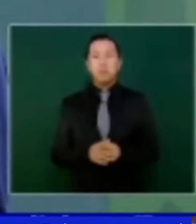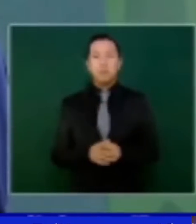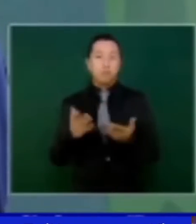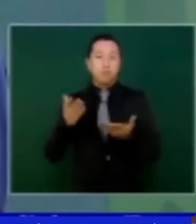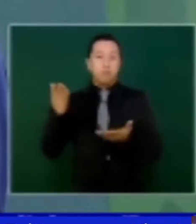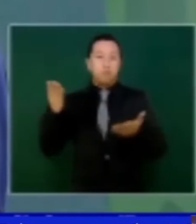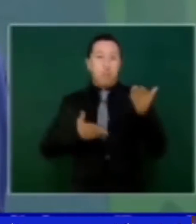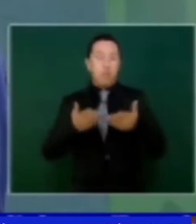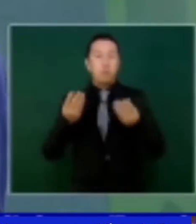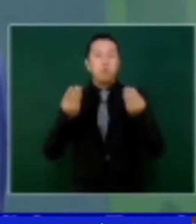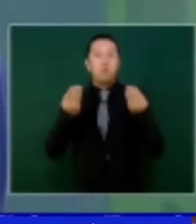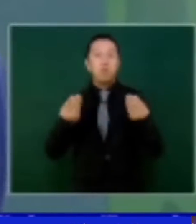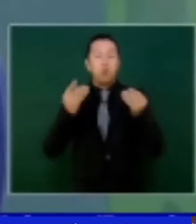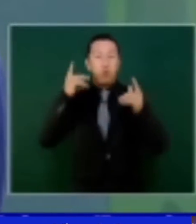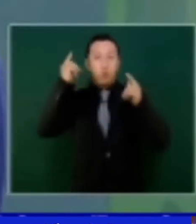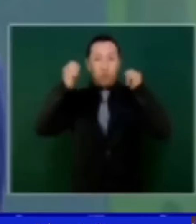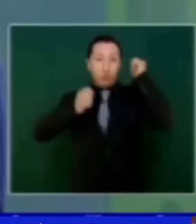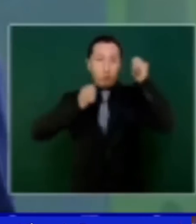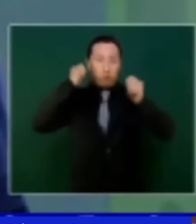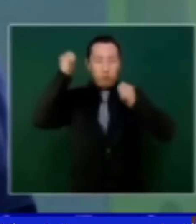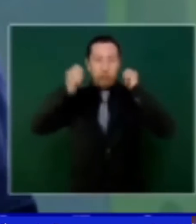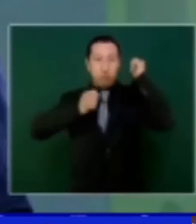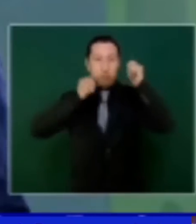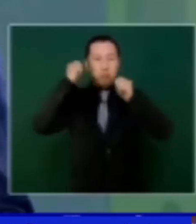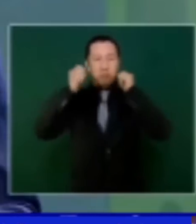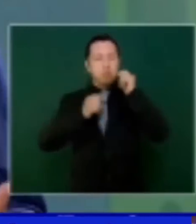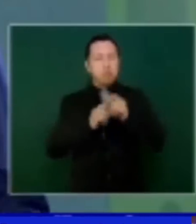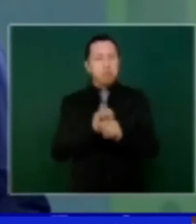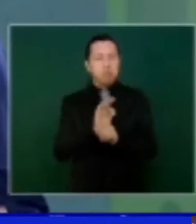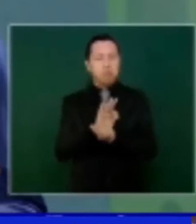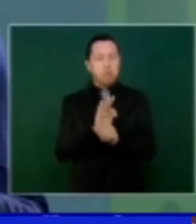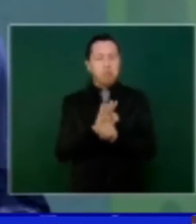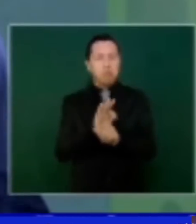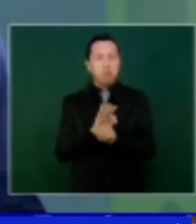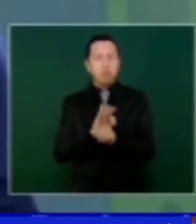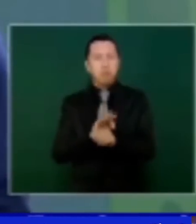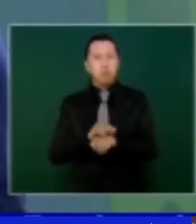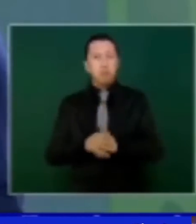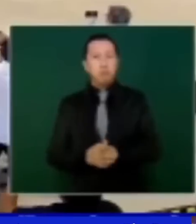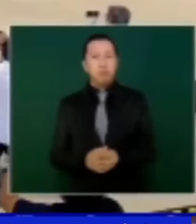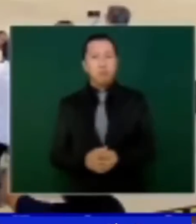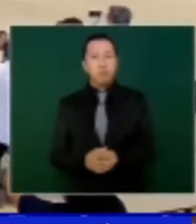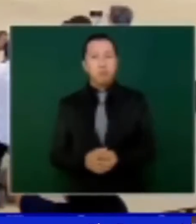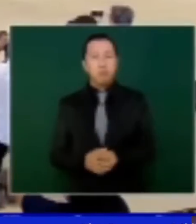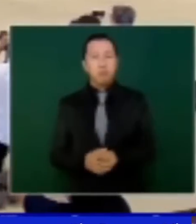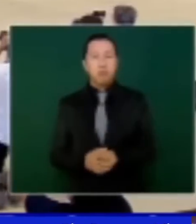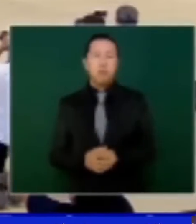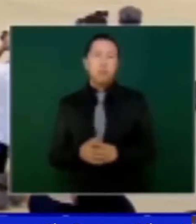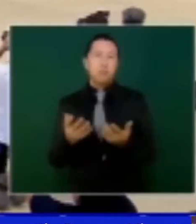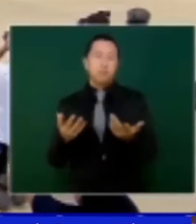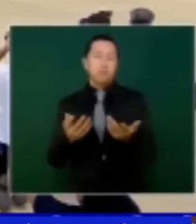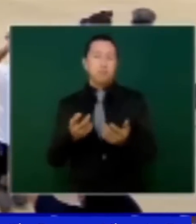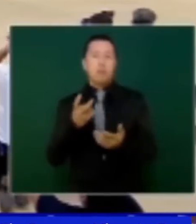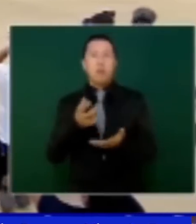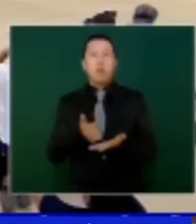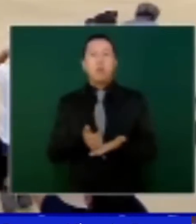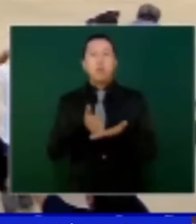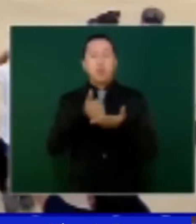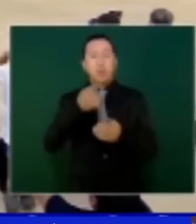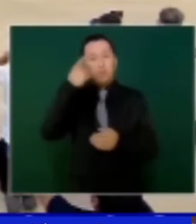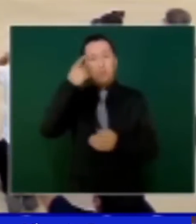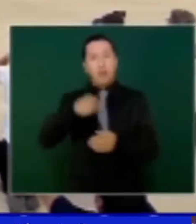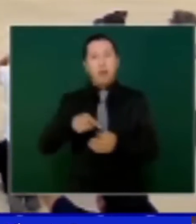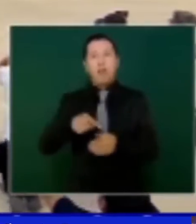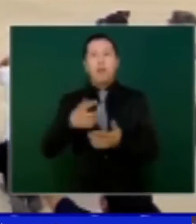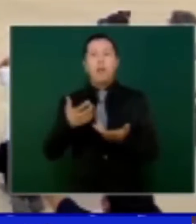queriéndolo linchar todos, hasta los que lo conocemos, porque resulta que todo es adverso, toda la información que se despliega